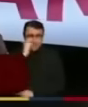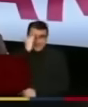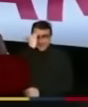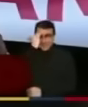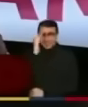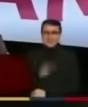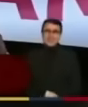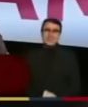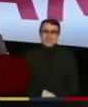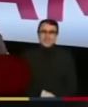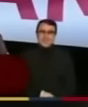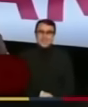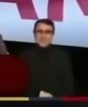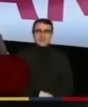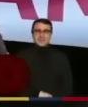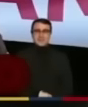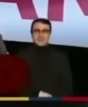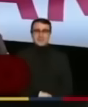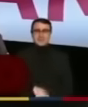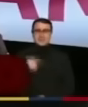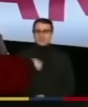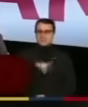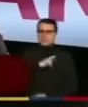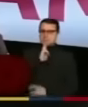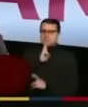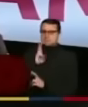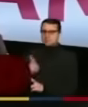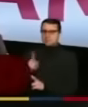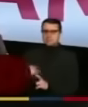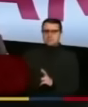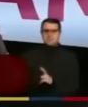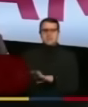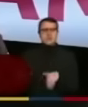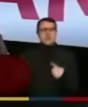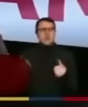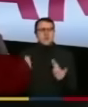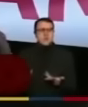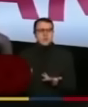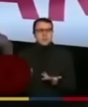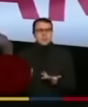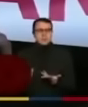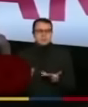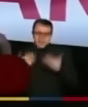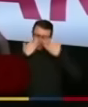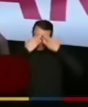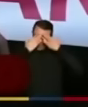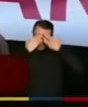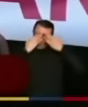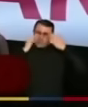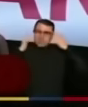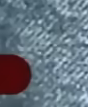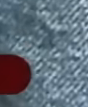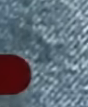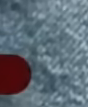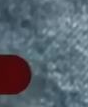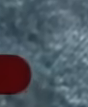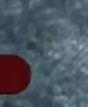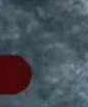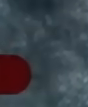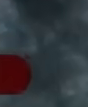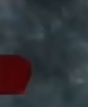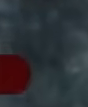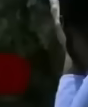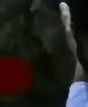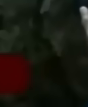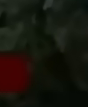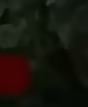Y lo único que podemos responder es con más democracia. Petro advirtió que existen